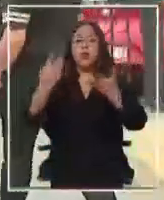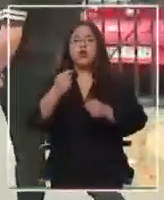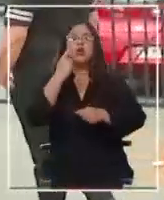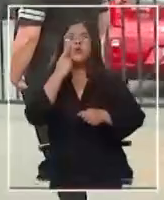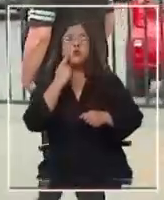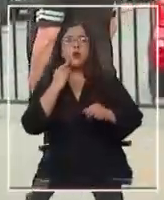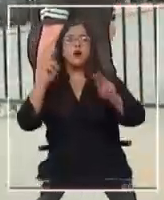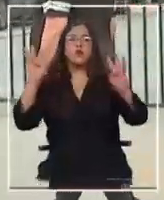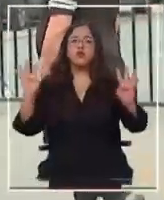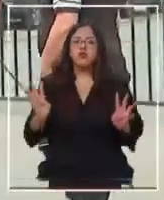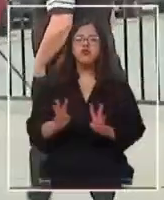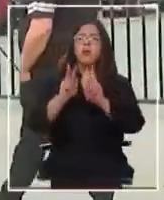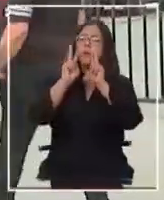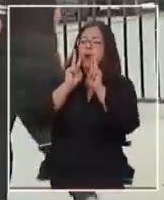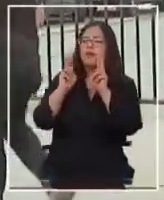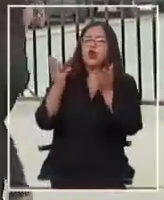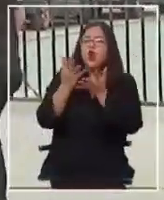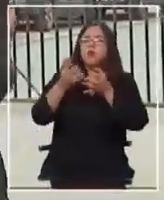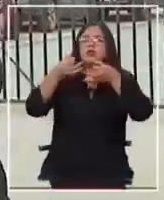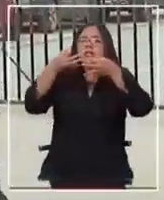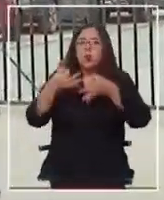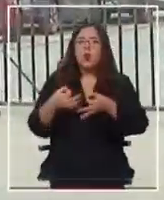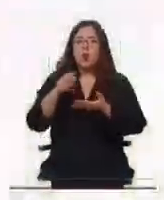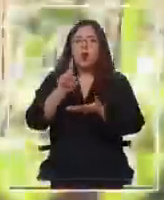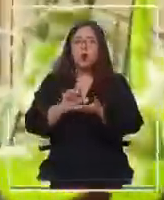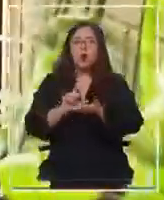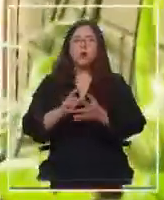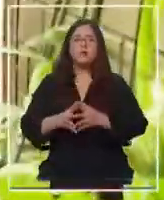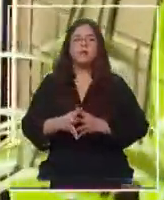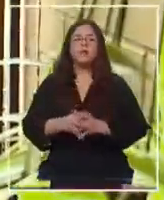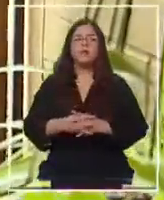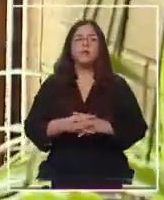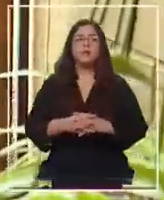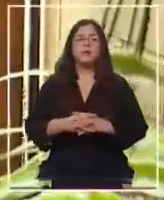turbazo para revisar las medidas de seguridad en el sector.